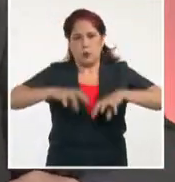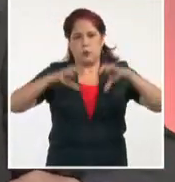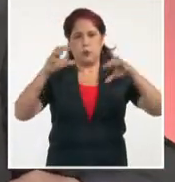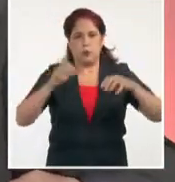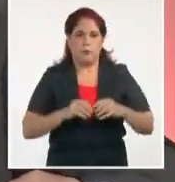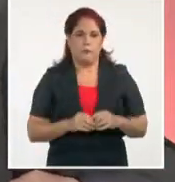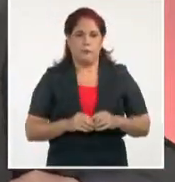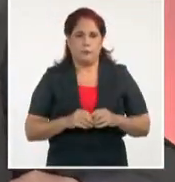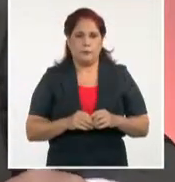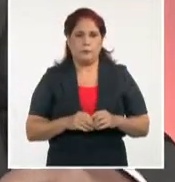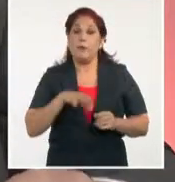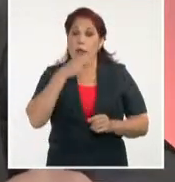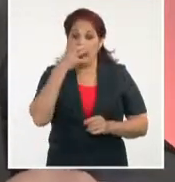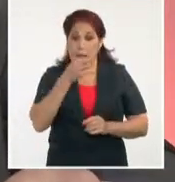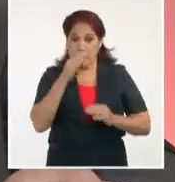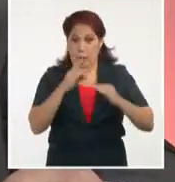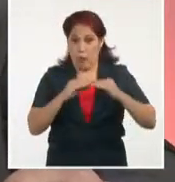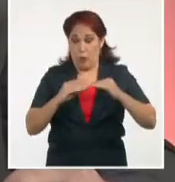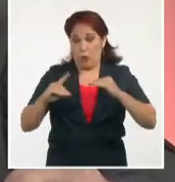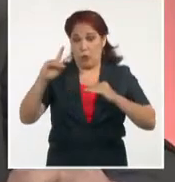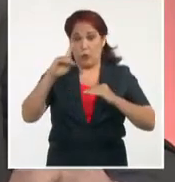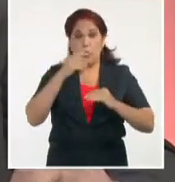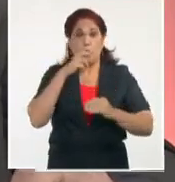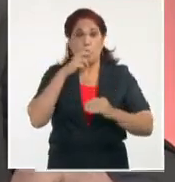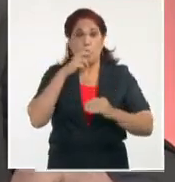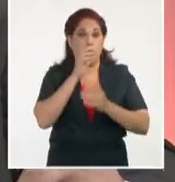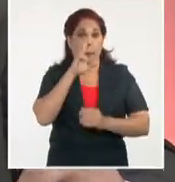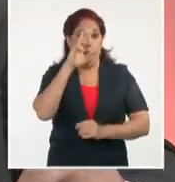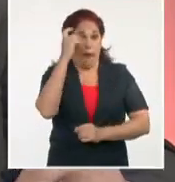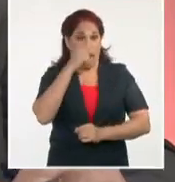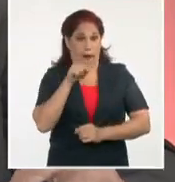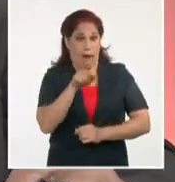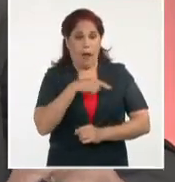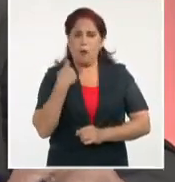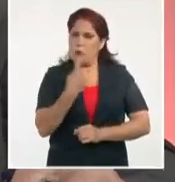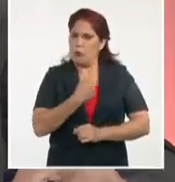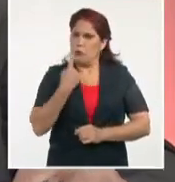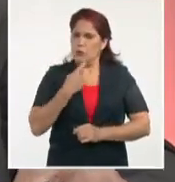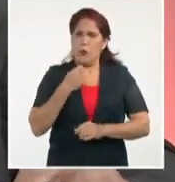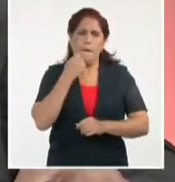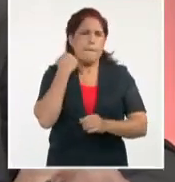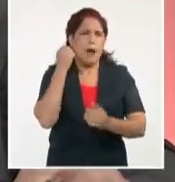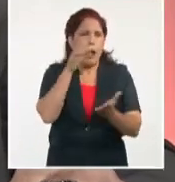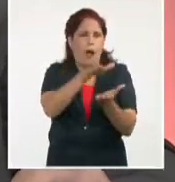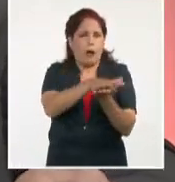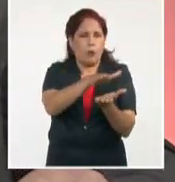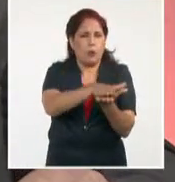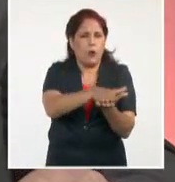como explicaba el doctor Rubiera, nosotros los mayores acumulados